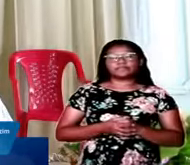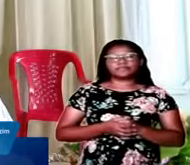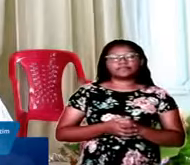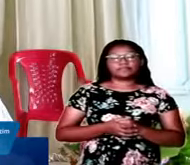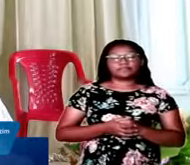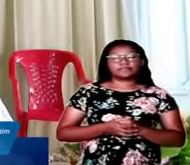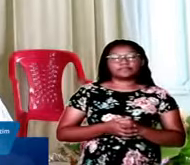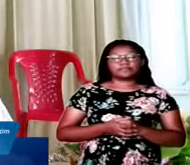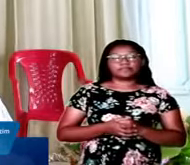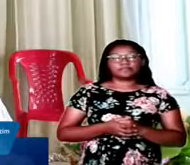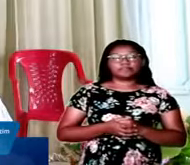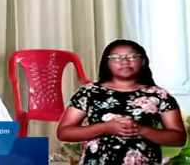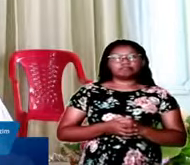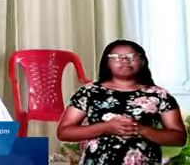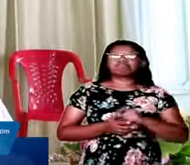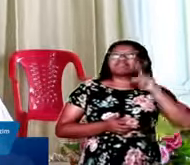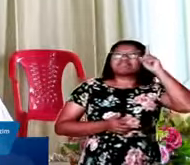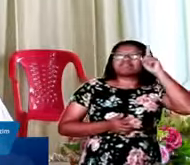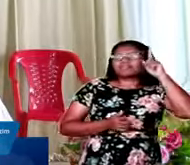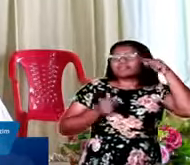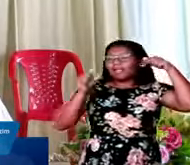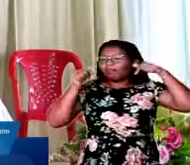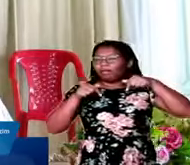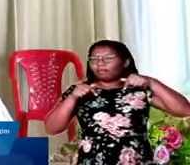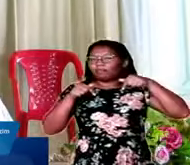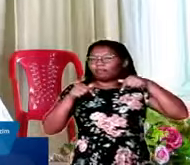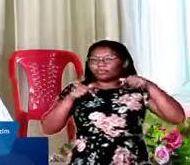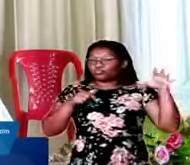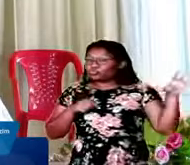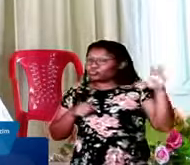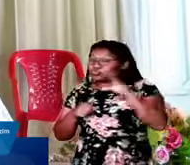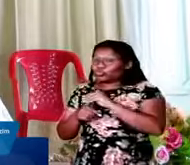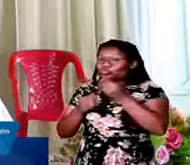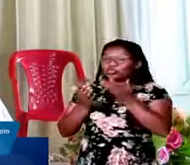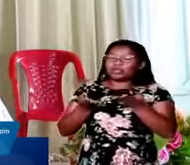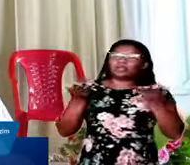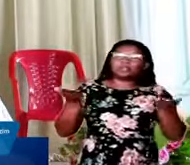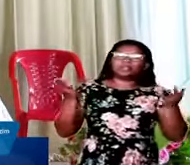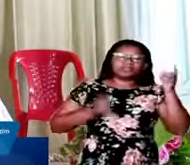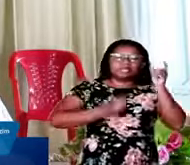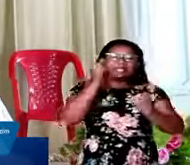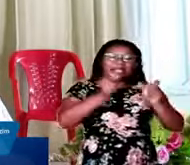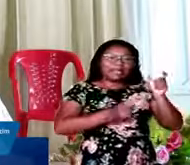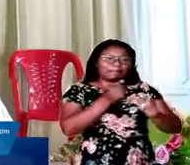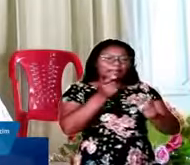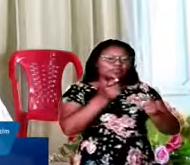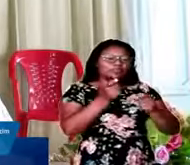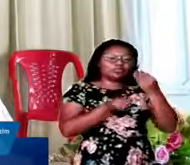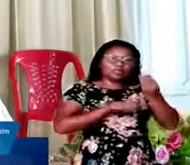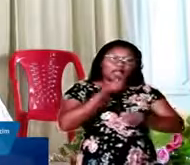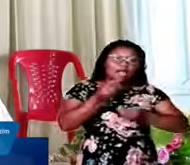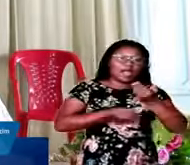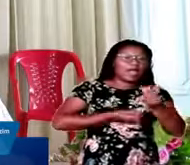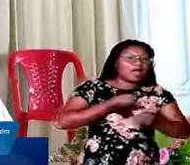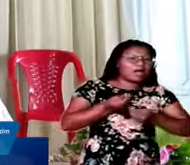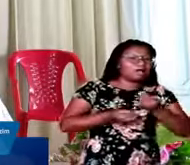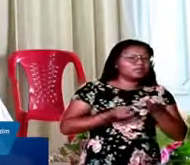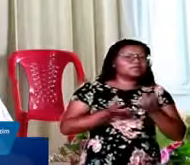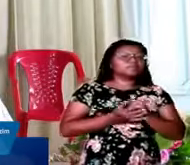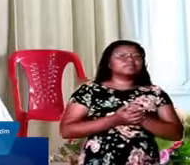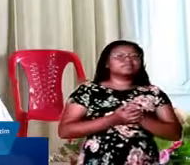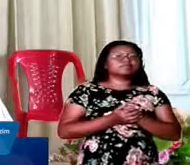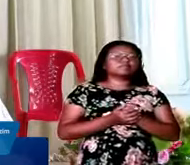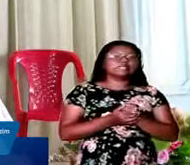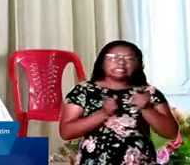¿Qué es hacia arriba y hacia abajo? Todas las cosas que quieran que los hombres hagan con ustedes, háganla ustedes